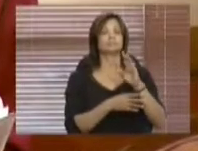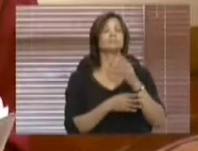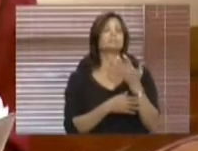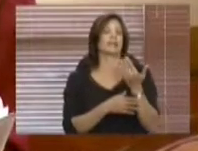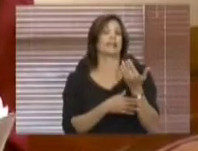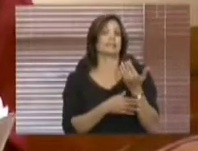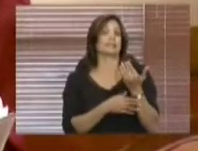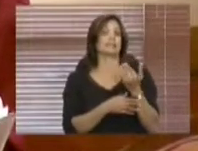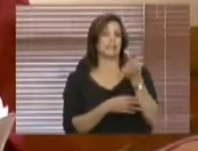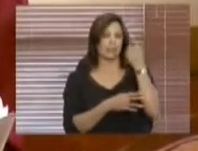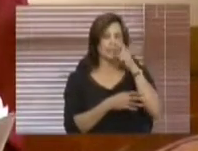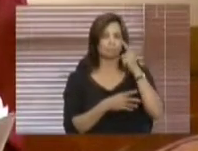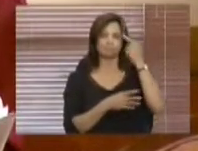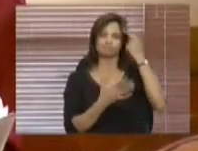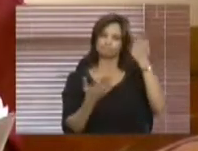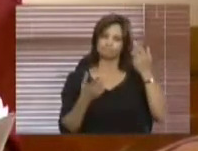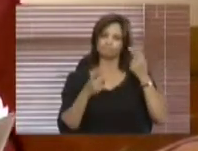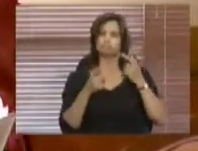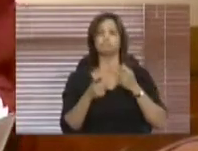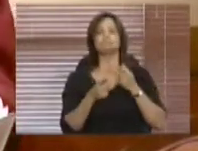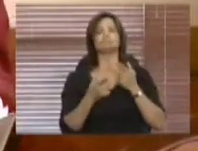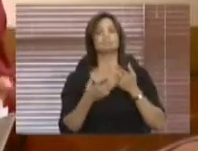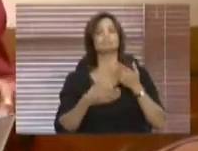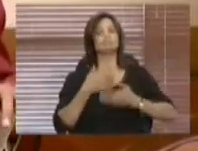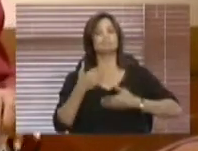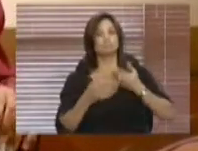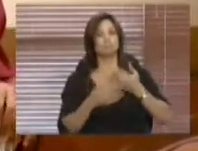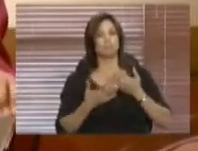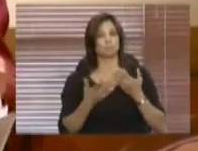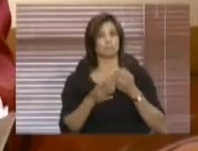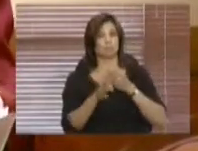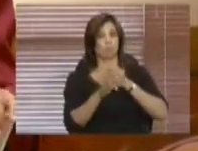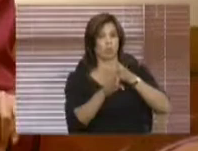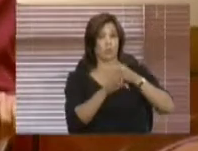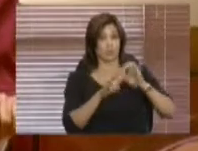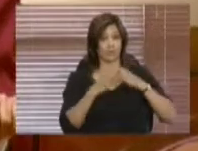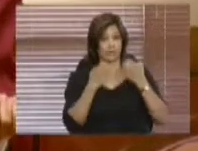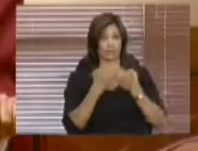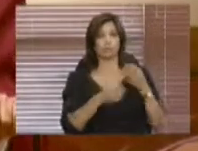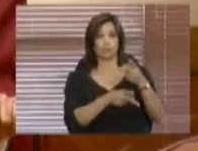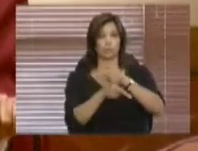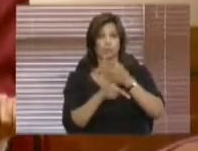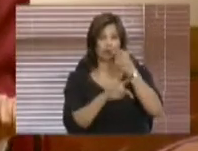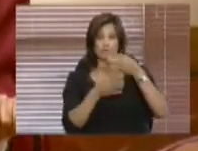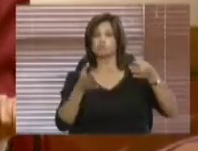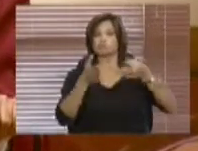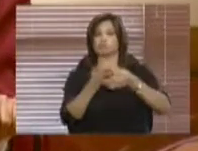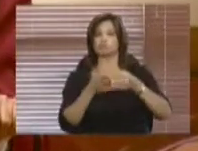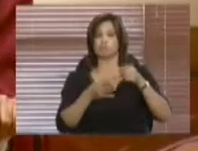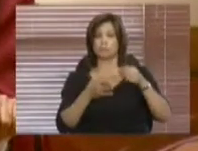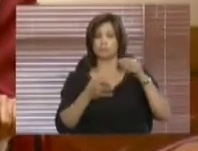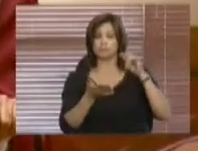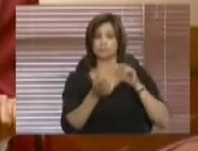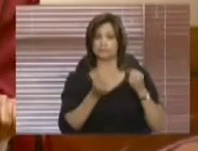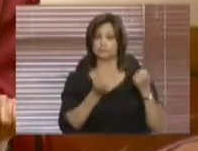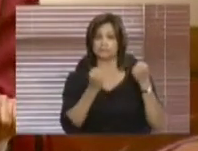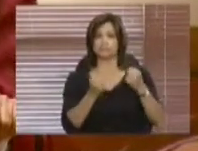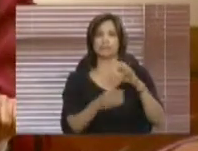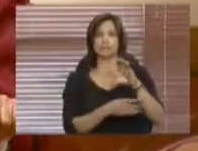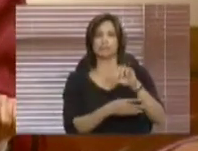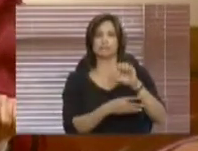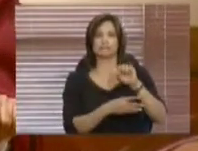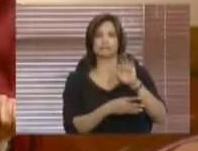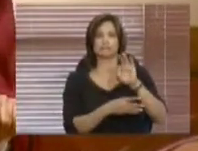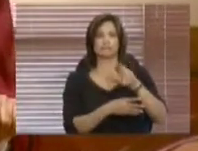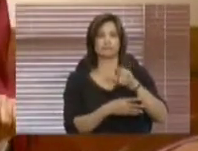276-15, consideramos que al proceder el Cuerpo Especializado de Seguridad Fronteriza Terrestre, CEFRON, a